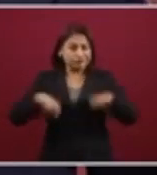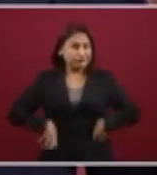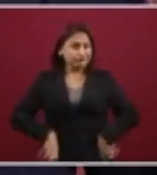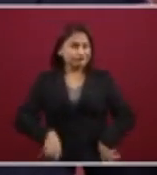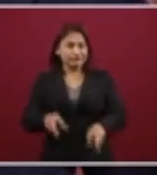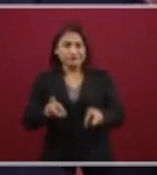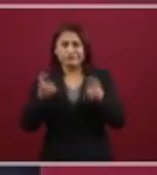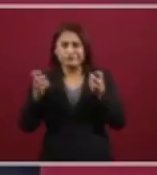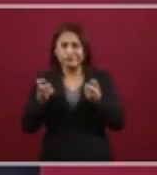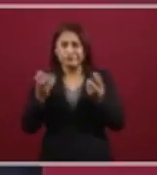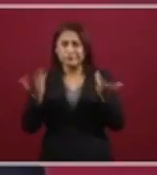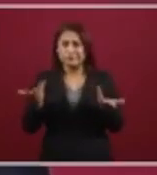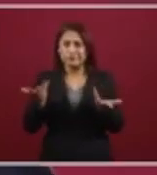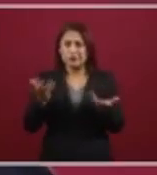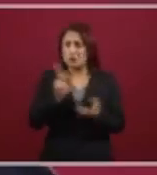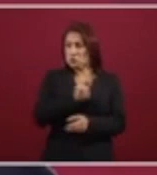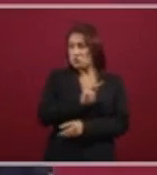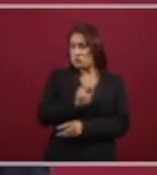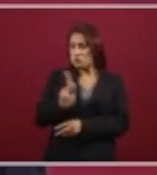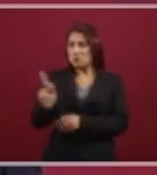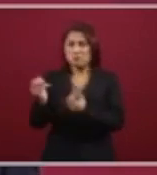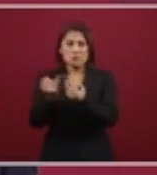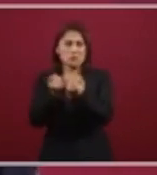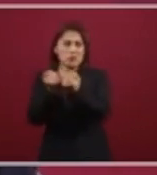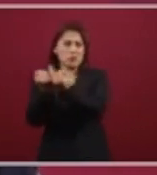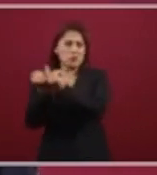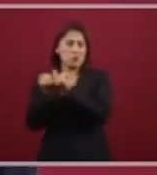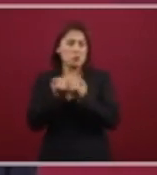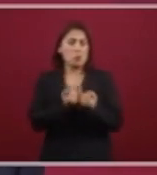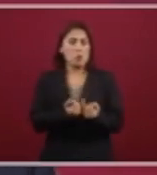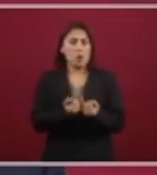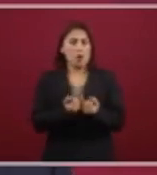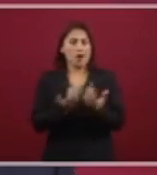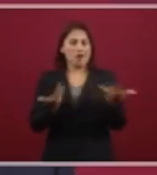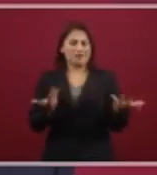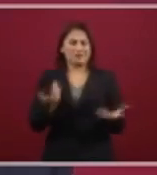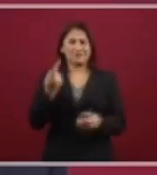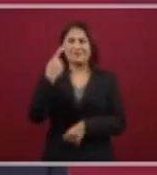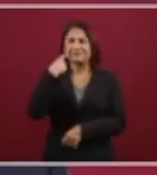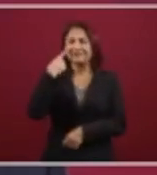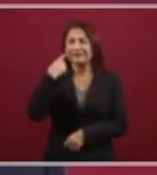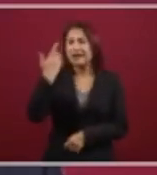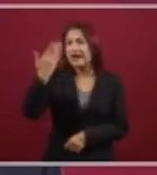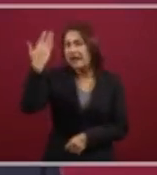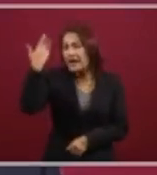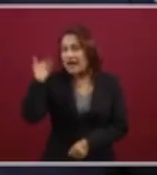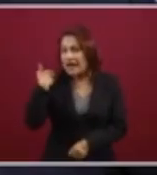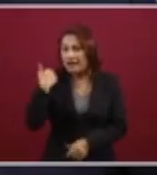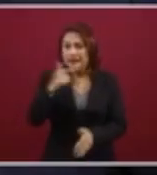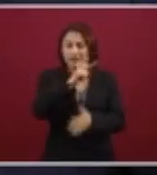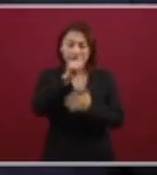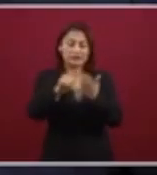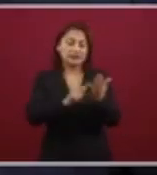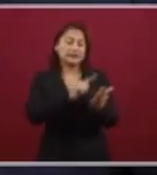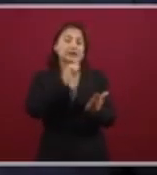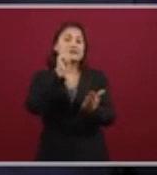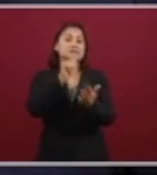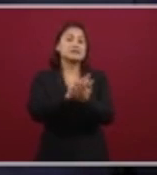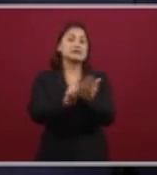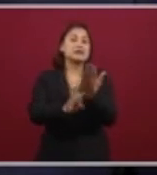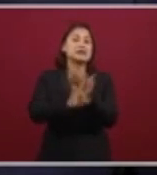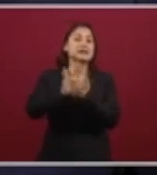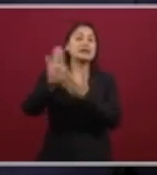Además, aprobar, imagínense, leyes anticorrupción, lo que hicieron